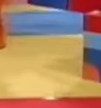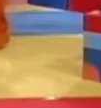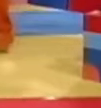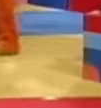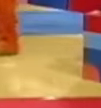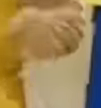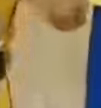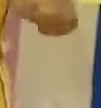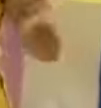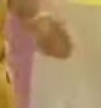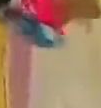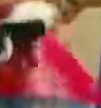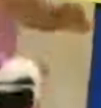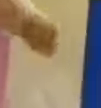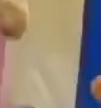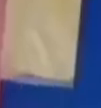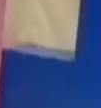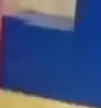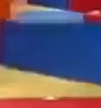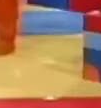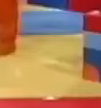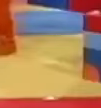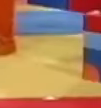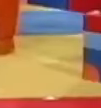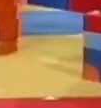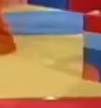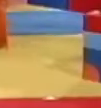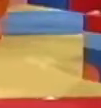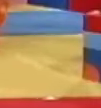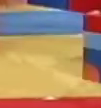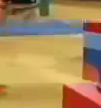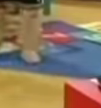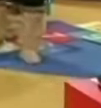¡Tramposa! ¡Vamos, tieso! ¡Tiesa tú!